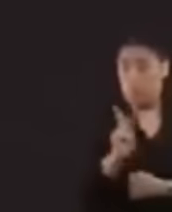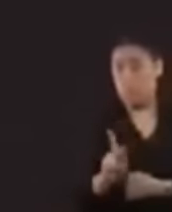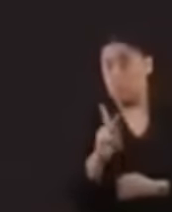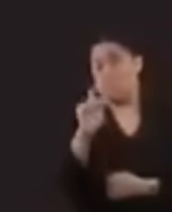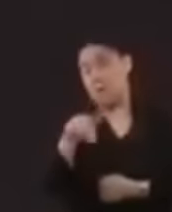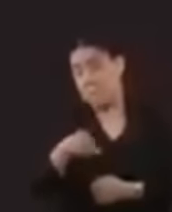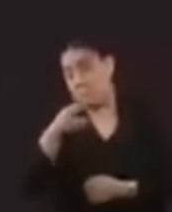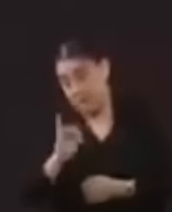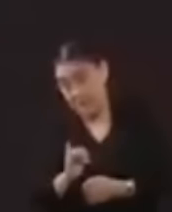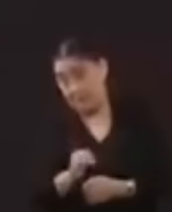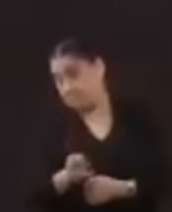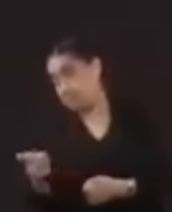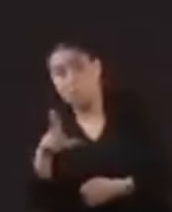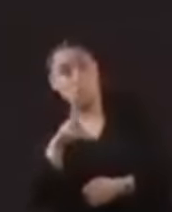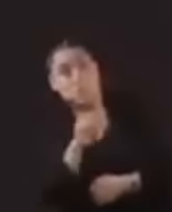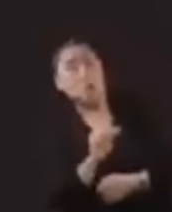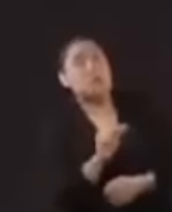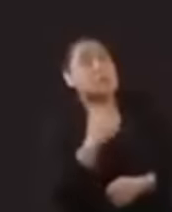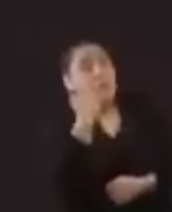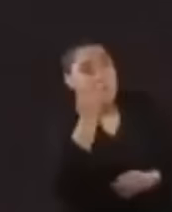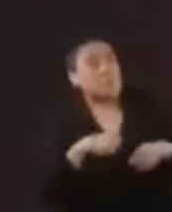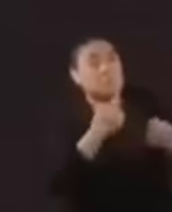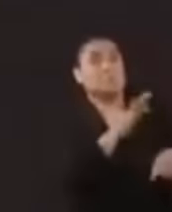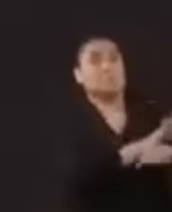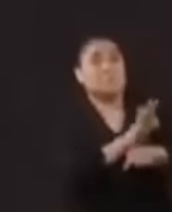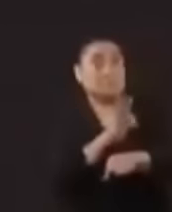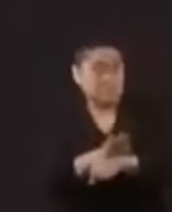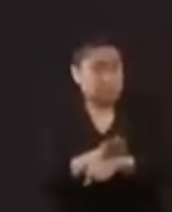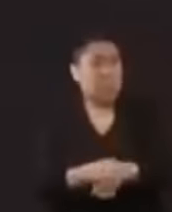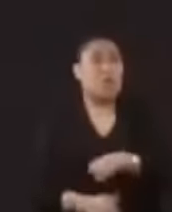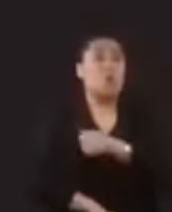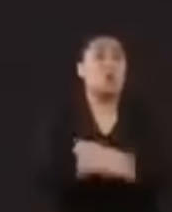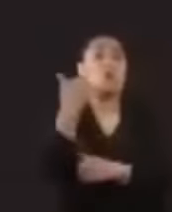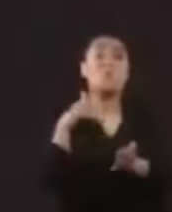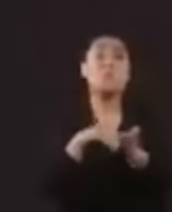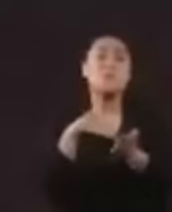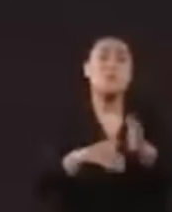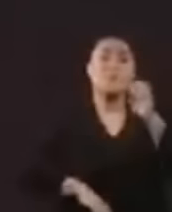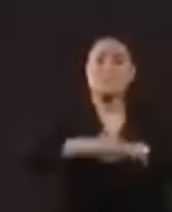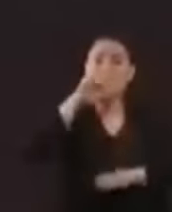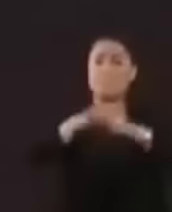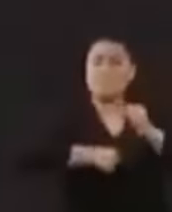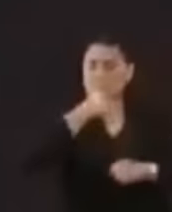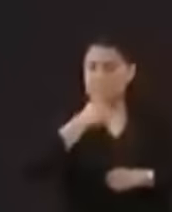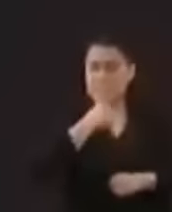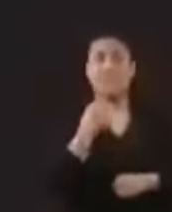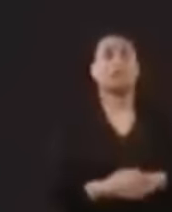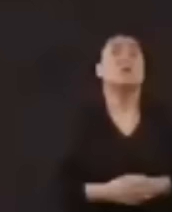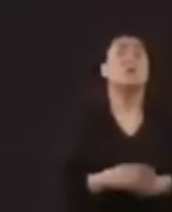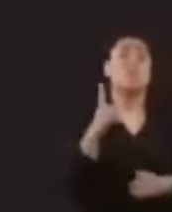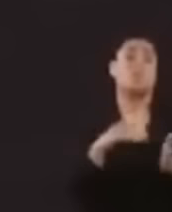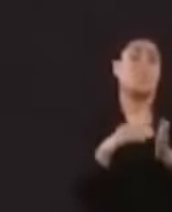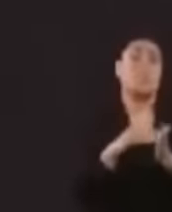que volvieron a negarle beneficios a 12 millones de adultos mayores, a 1.200.000 mujeres,